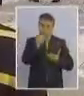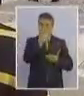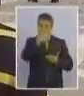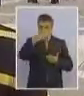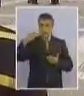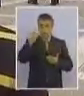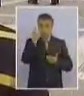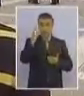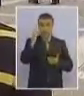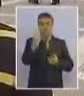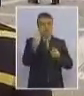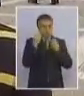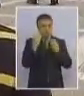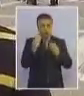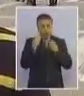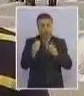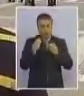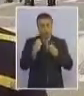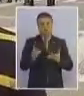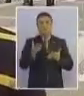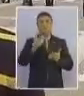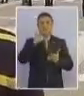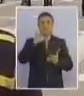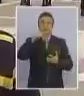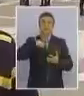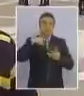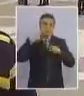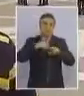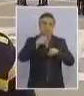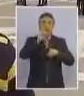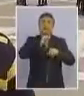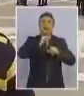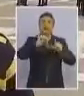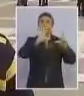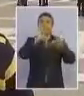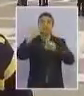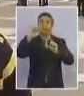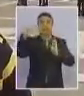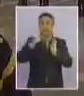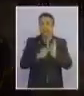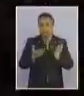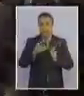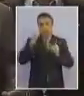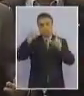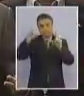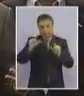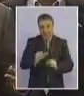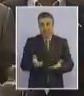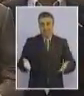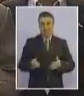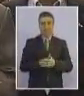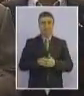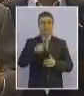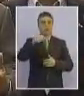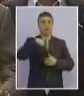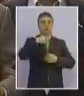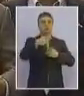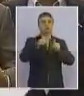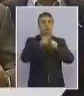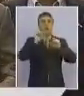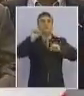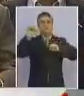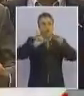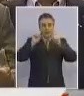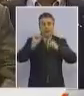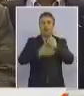jefe que creo que bastante bueno ya falta 700 nuevas horas que es bastante menos pero nuestra política de colaborar